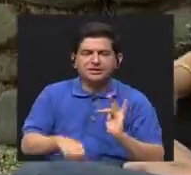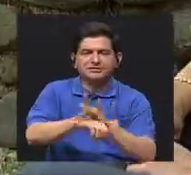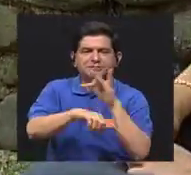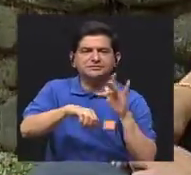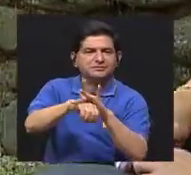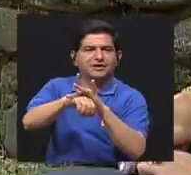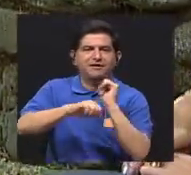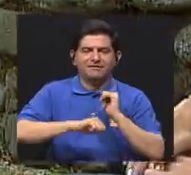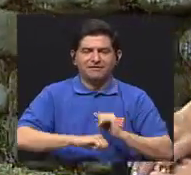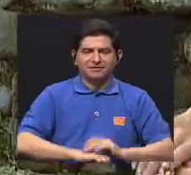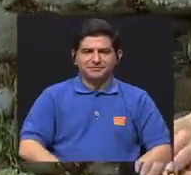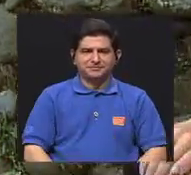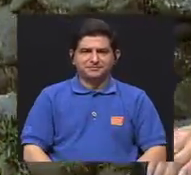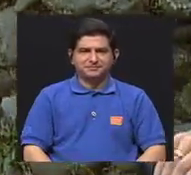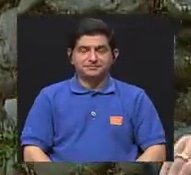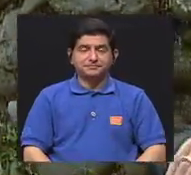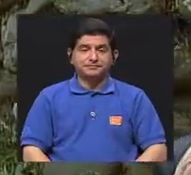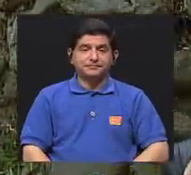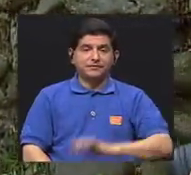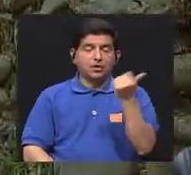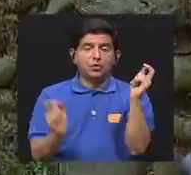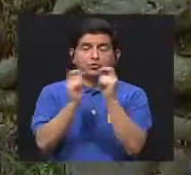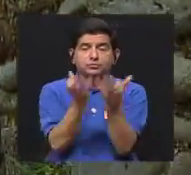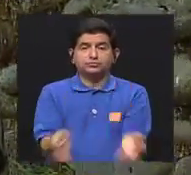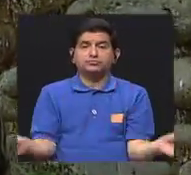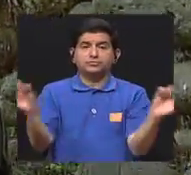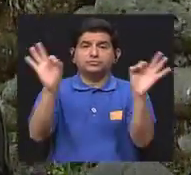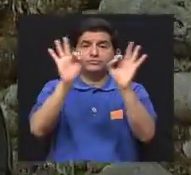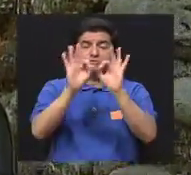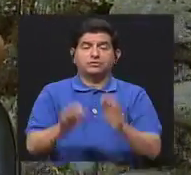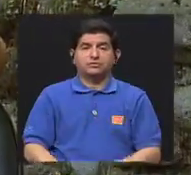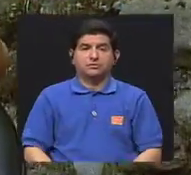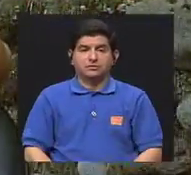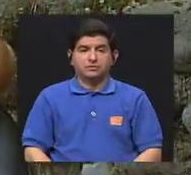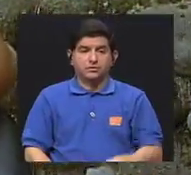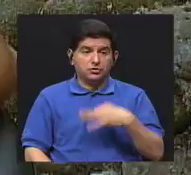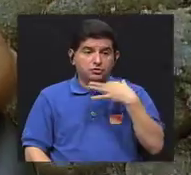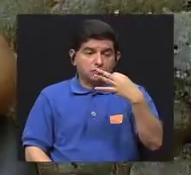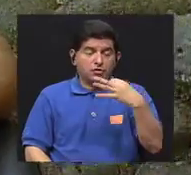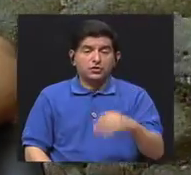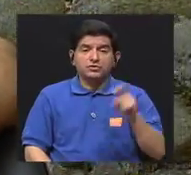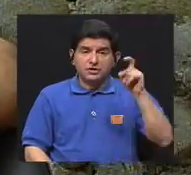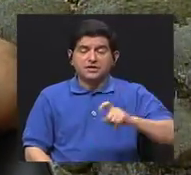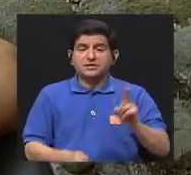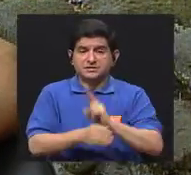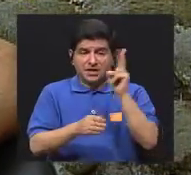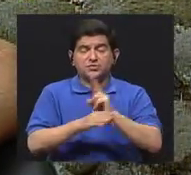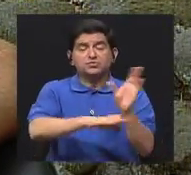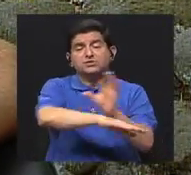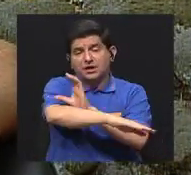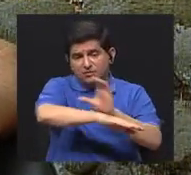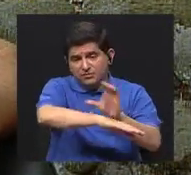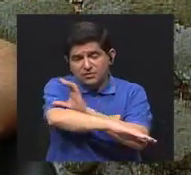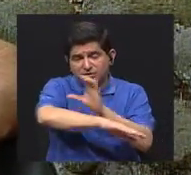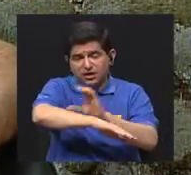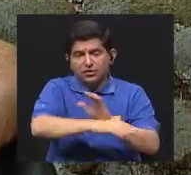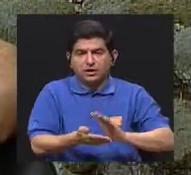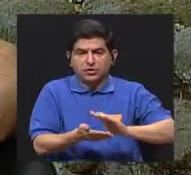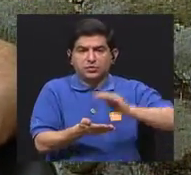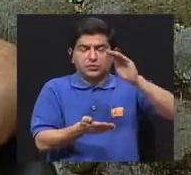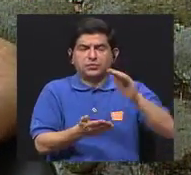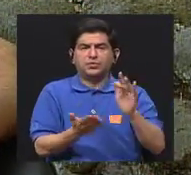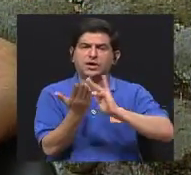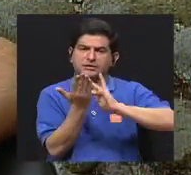temprana. Claro. Doctor, otro punto importante es que, bueno, cada día más necesitamos y utilizamos las computadoras,